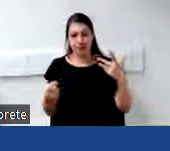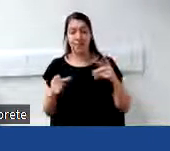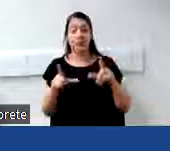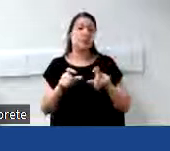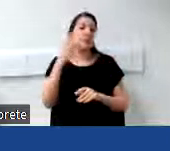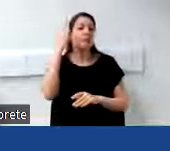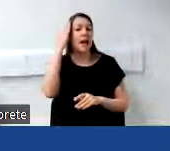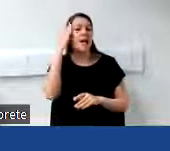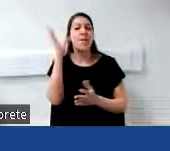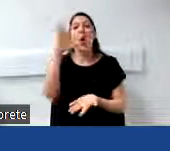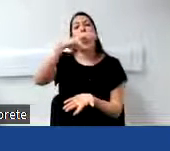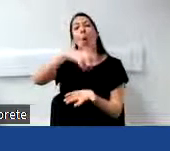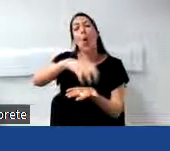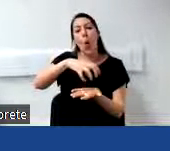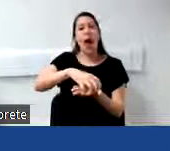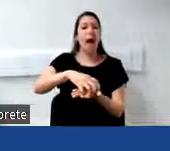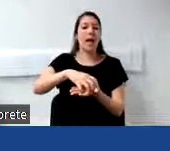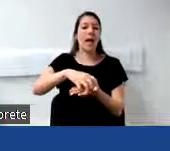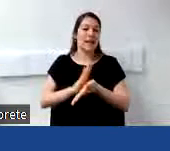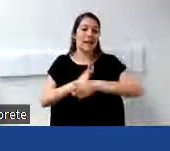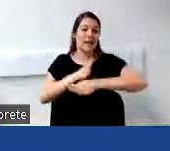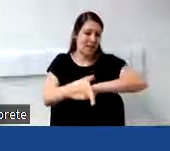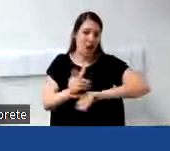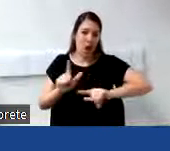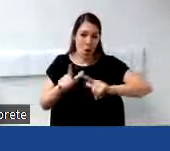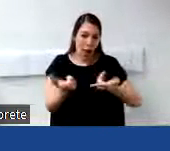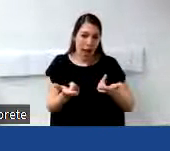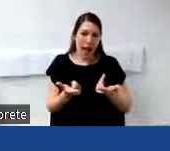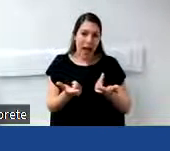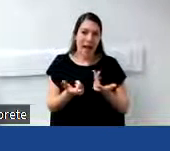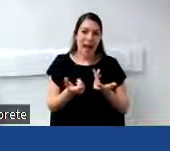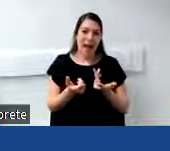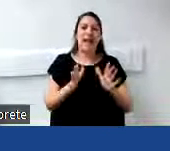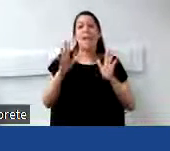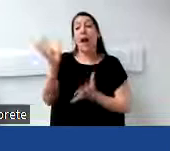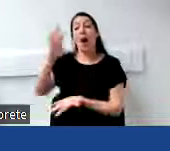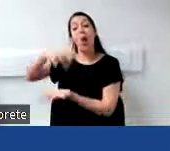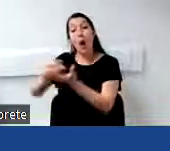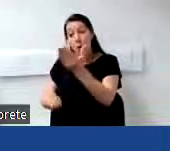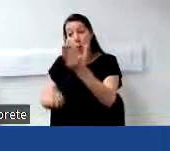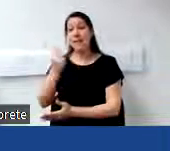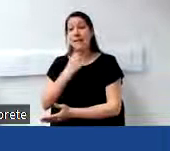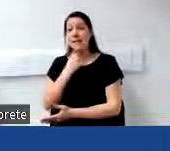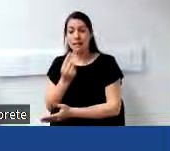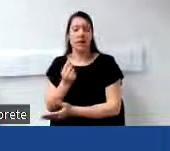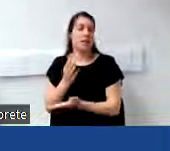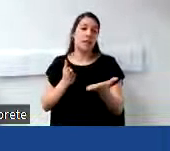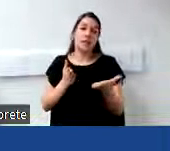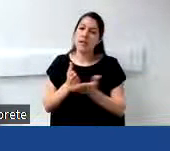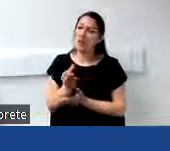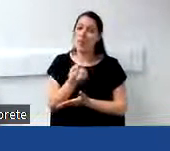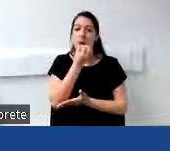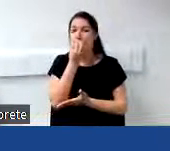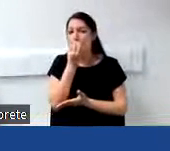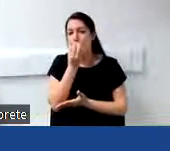a ser como más sencillo decir, bueno, este lugar sí lo es. Pero aún así, siempre está bueno preguntar porque se pueden pasar